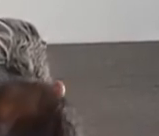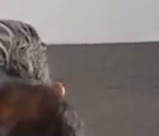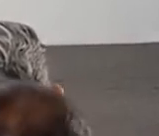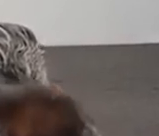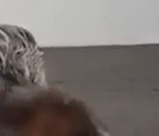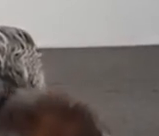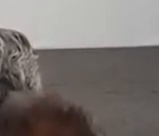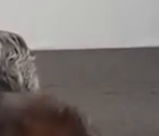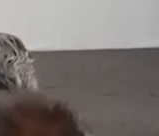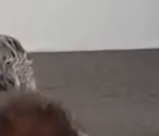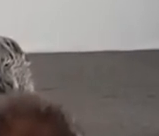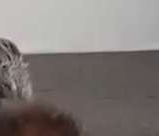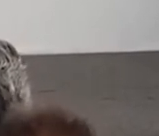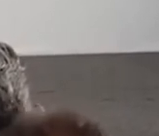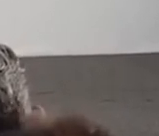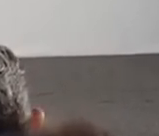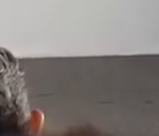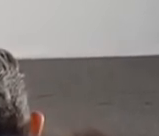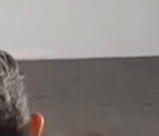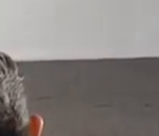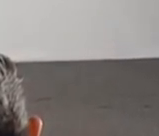porque solo en minería,